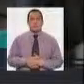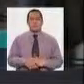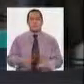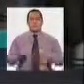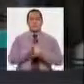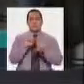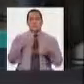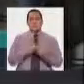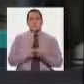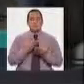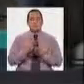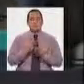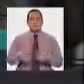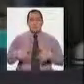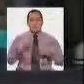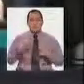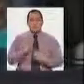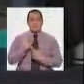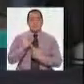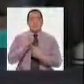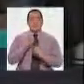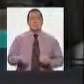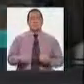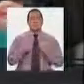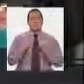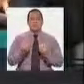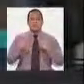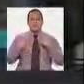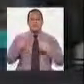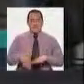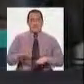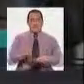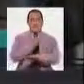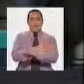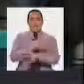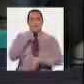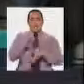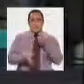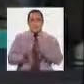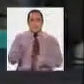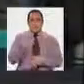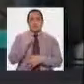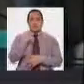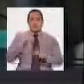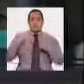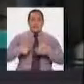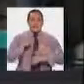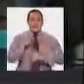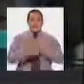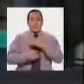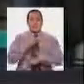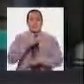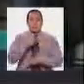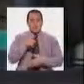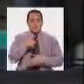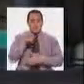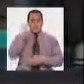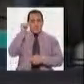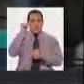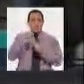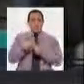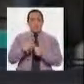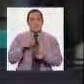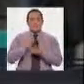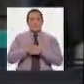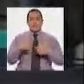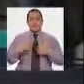no se pudo presentar porque ya el juicio en sede nacional había avanzado. Ustedes recordarán